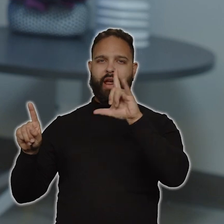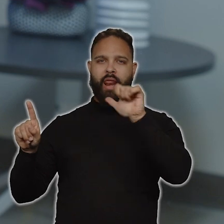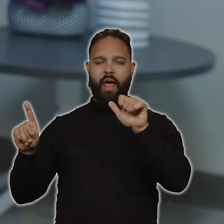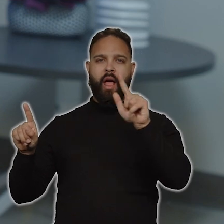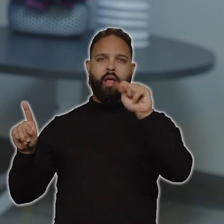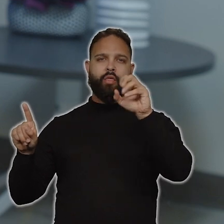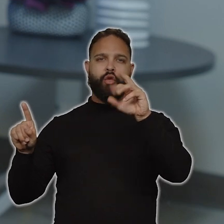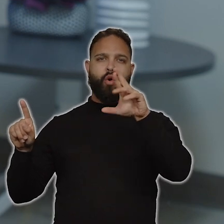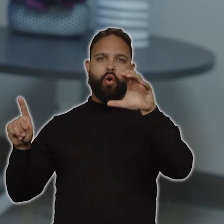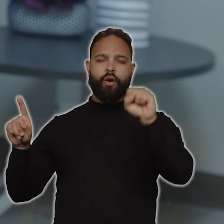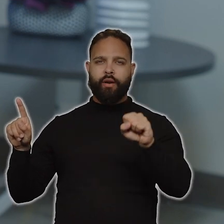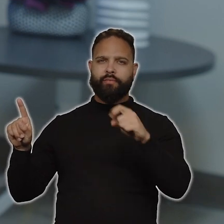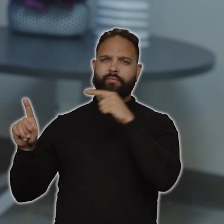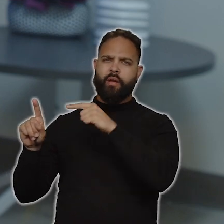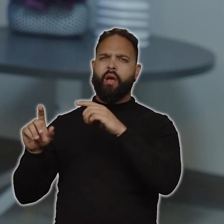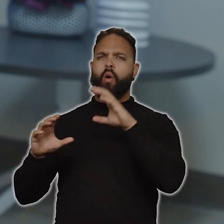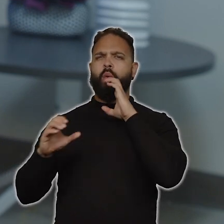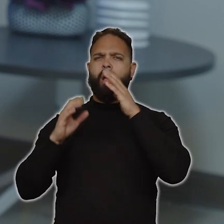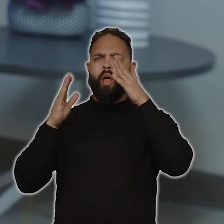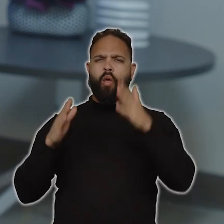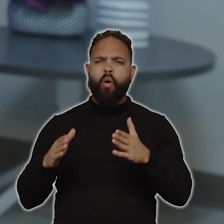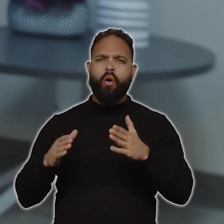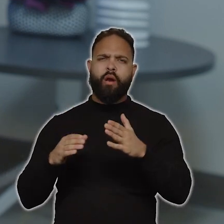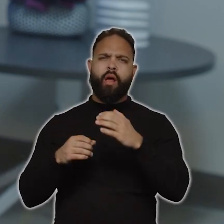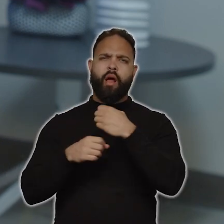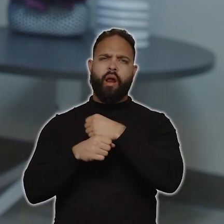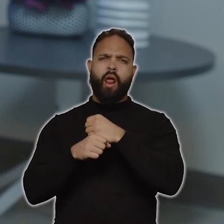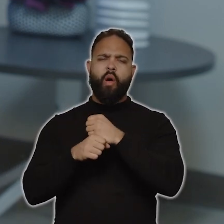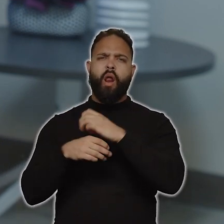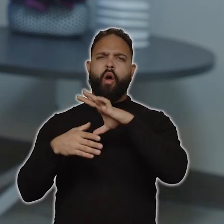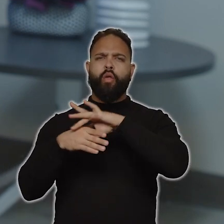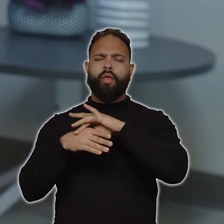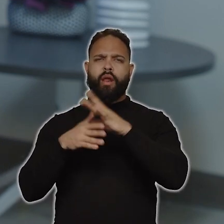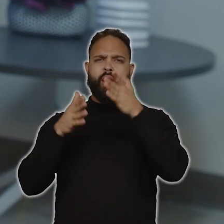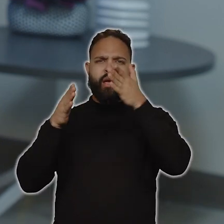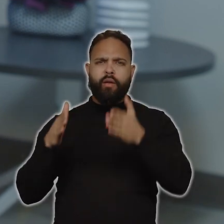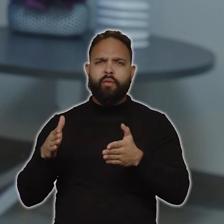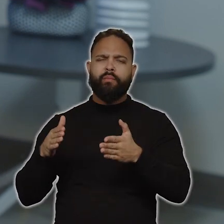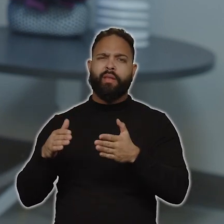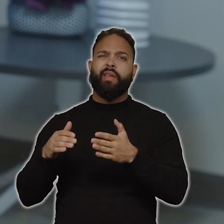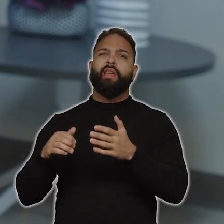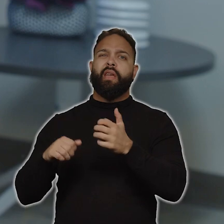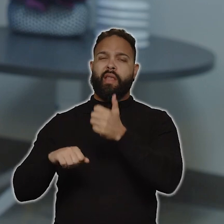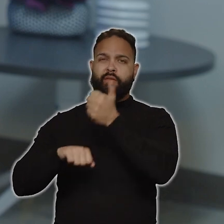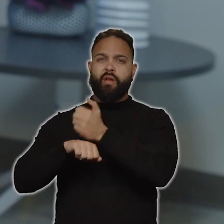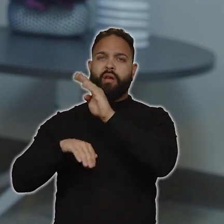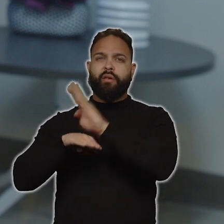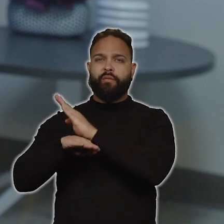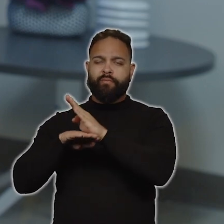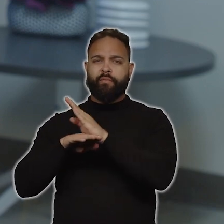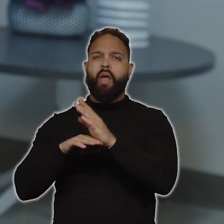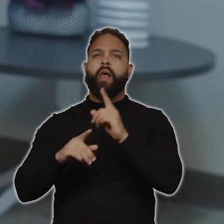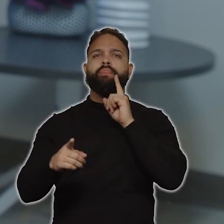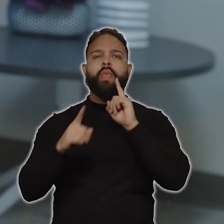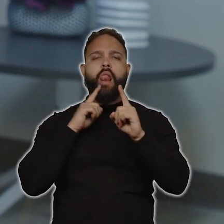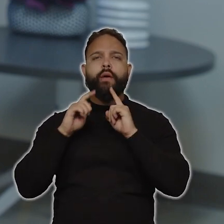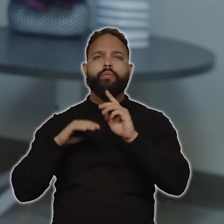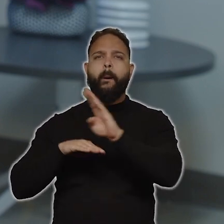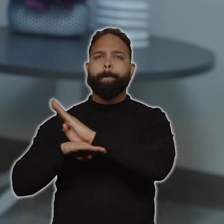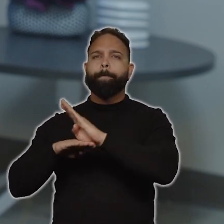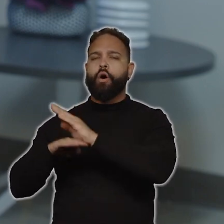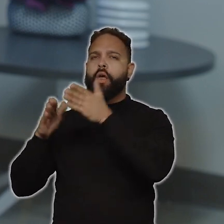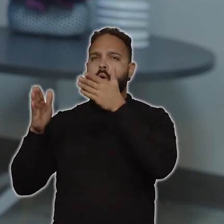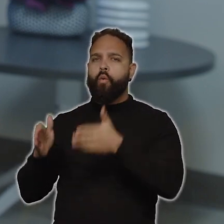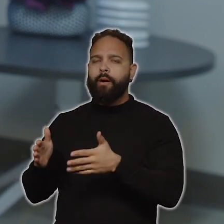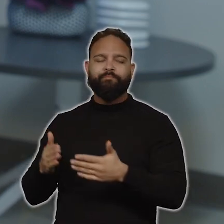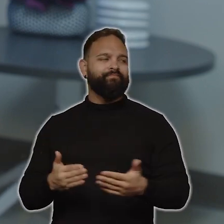Sheila Torres. Ella es comunicadora, creadora de contenido y cofundadora de Dialecto Boricua. Bienvenida, Sheila, y gracias por acompañarnos.